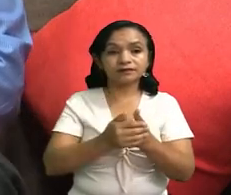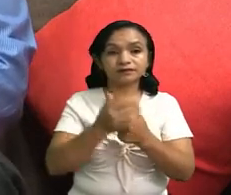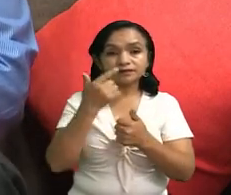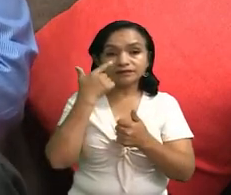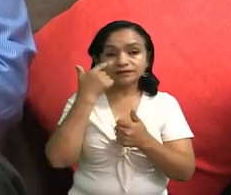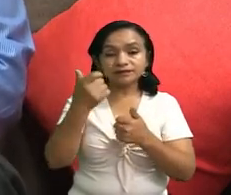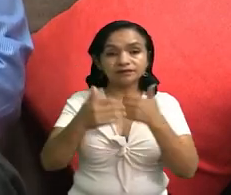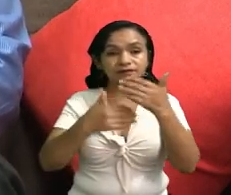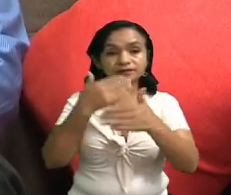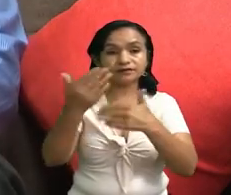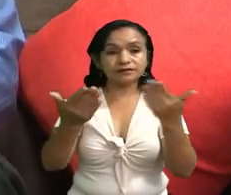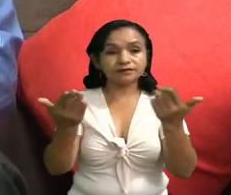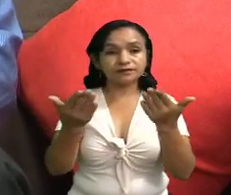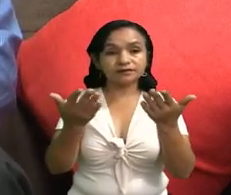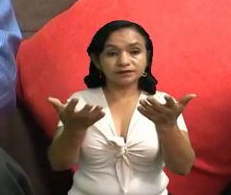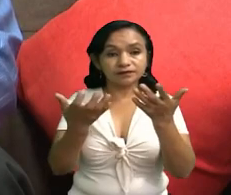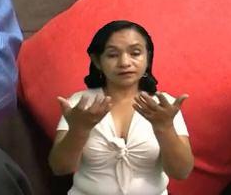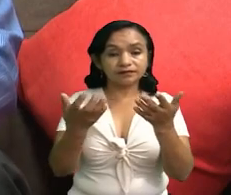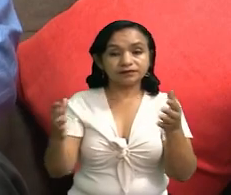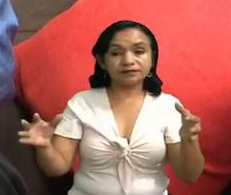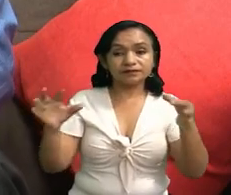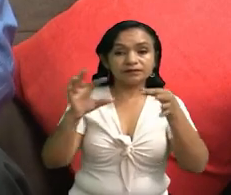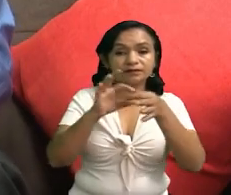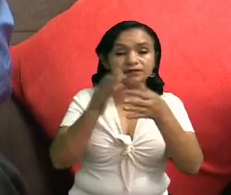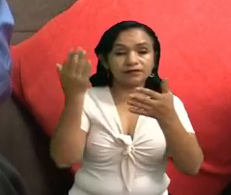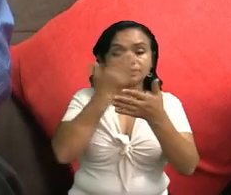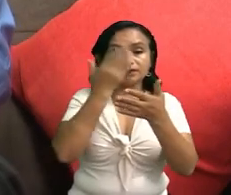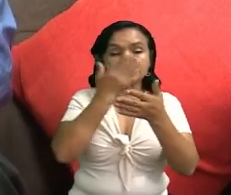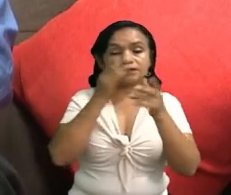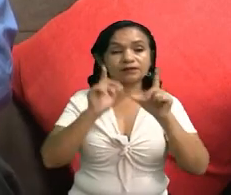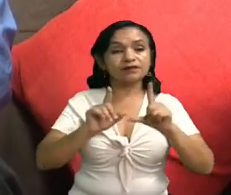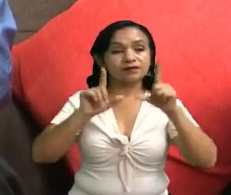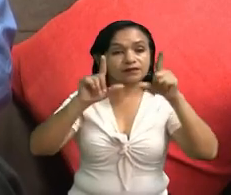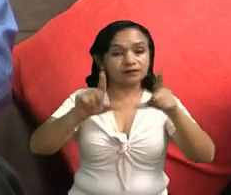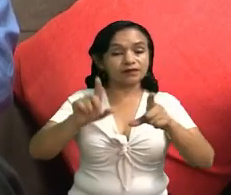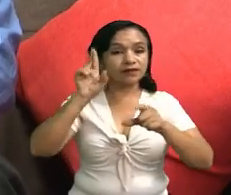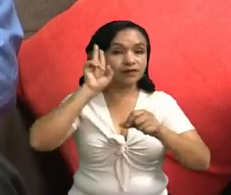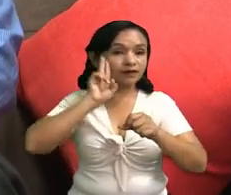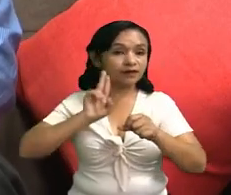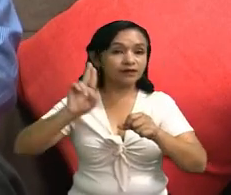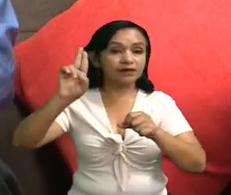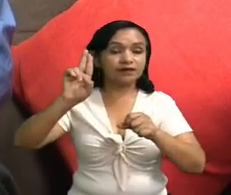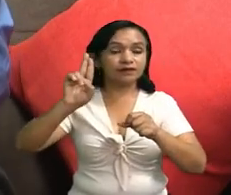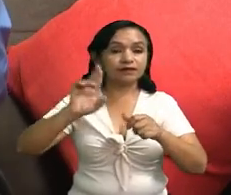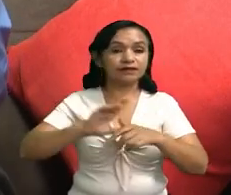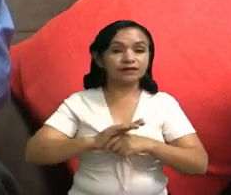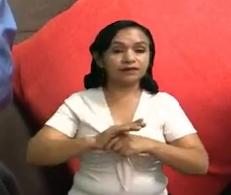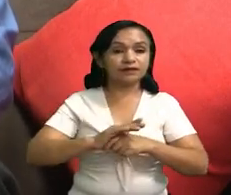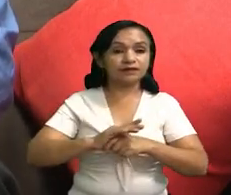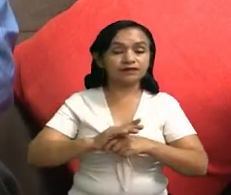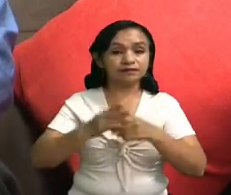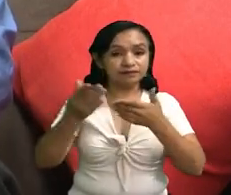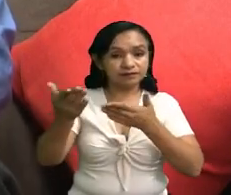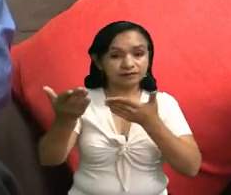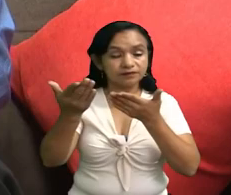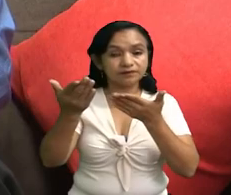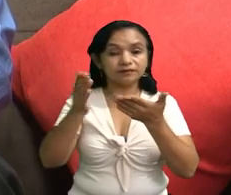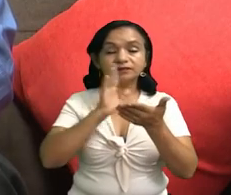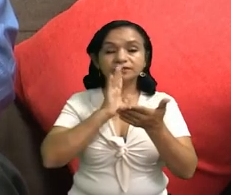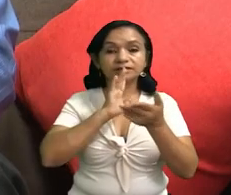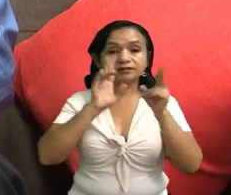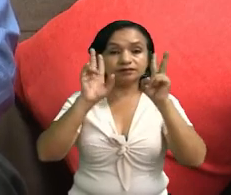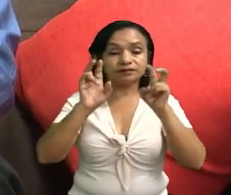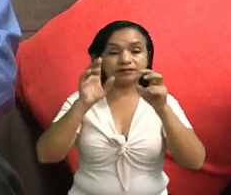los procesos para quienes quieran ser parte de la vida académica de la UNAM Managua, no perder la oportunidad de estar con usted y conversar sobre este